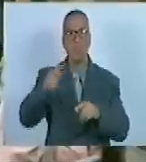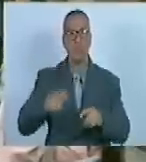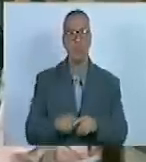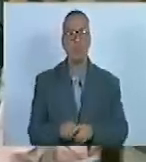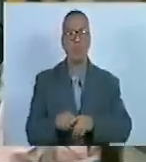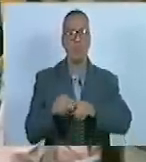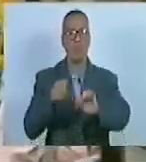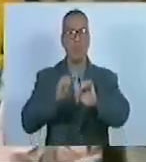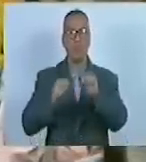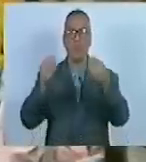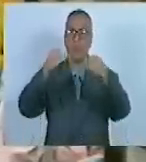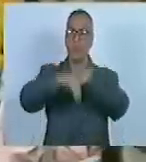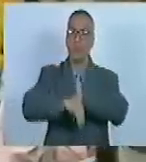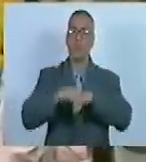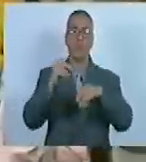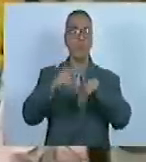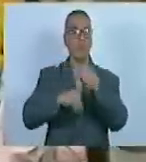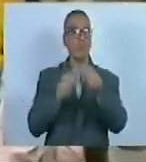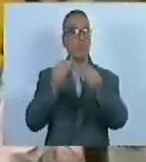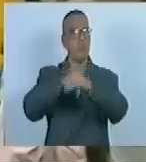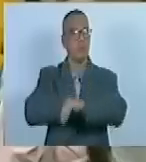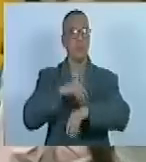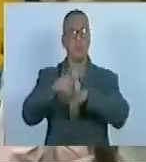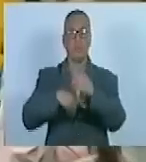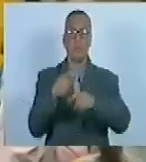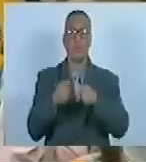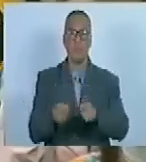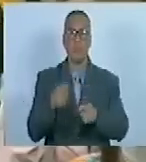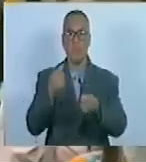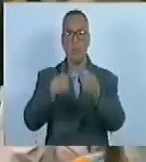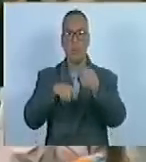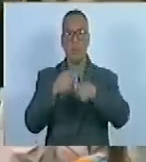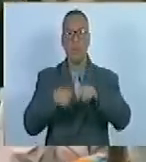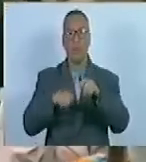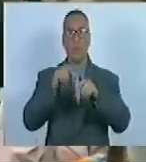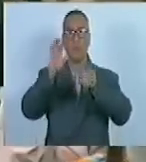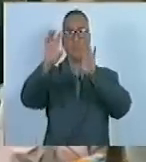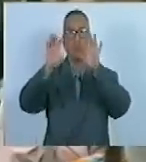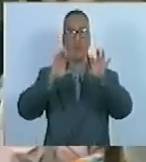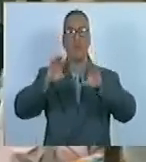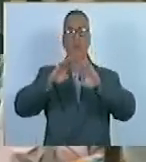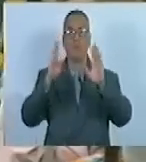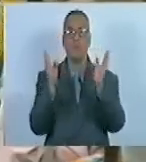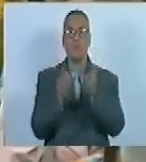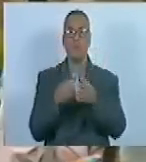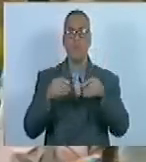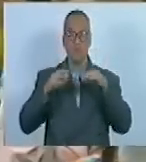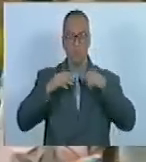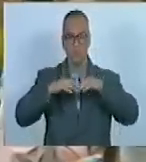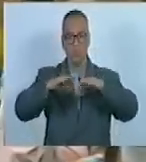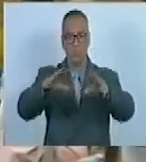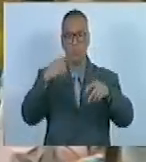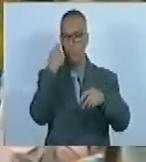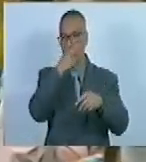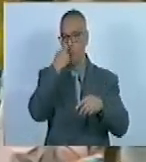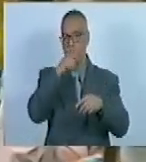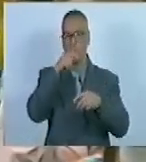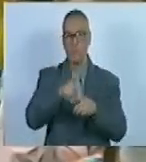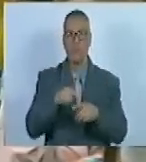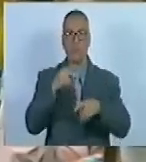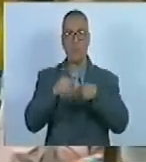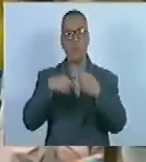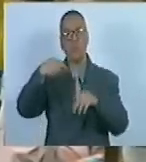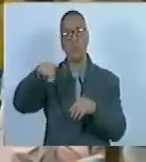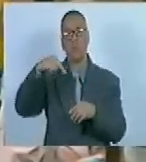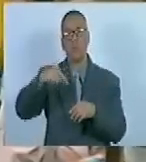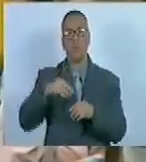totalmente en desacuerdo con todo lo que se ha tratado de vender desde el exterior en la propagación de la droga como algo